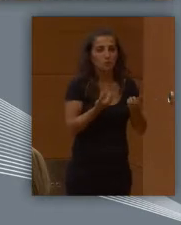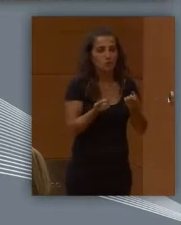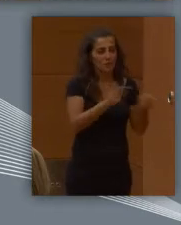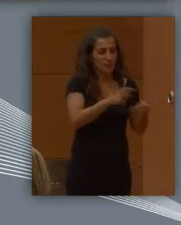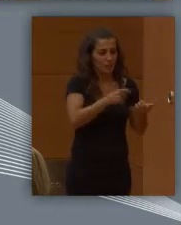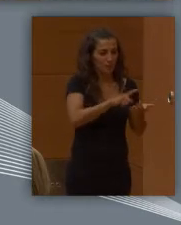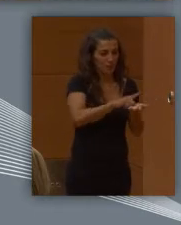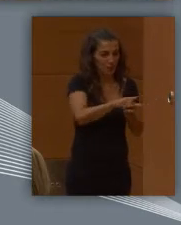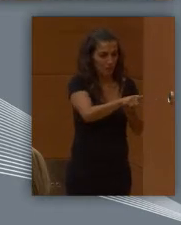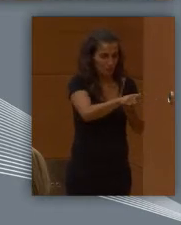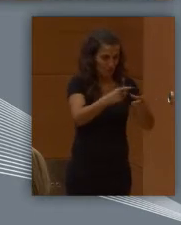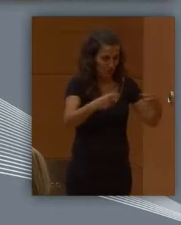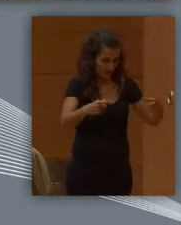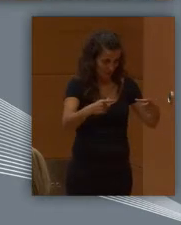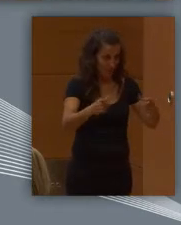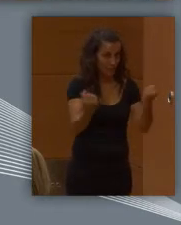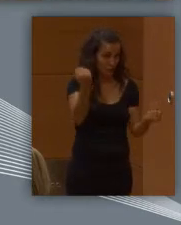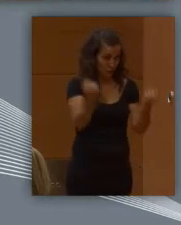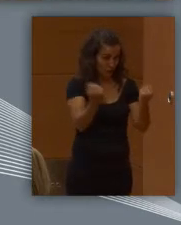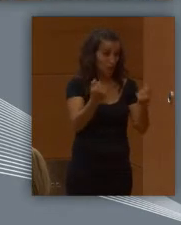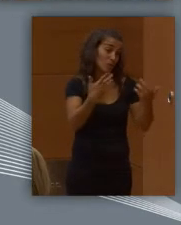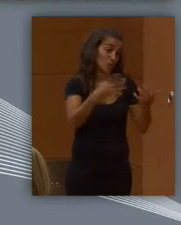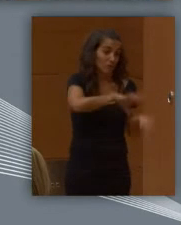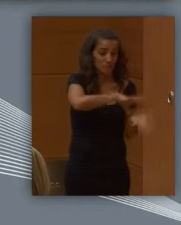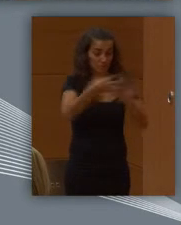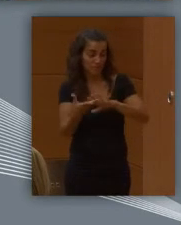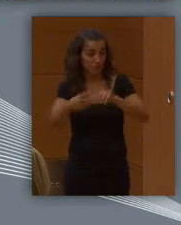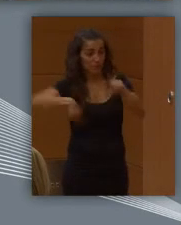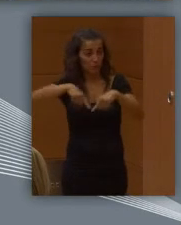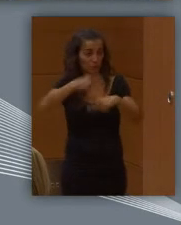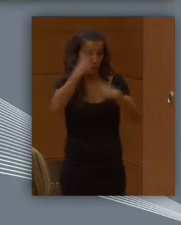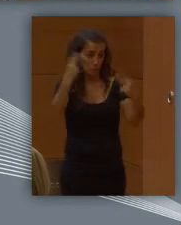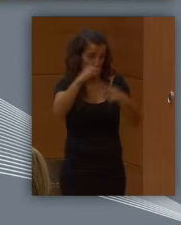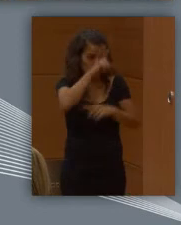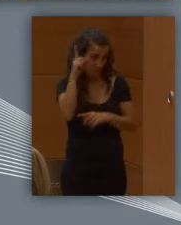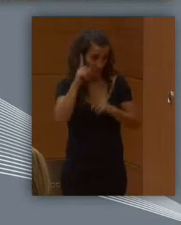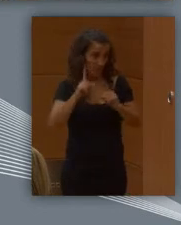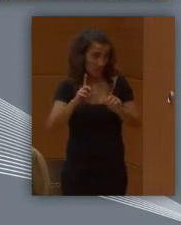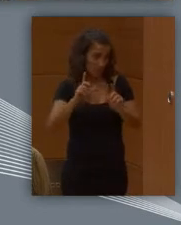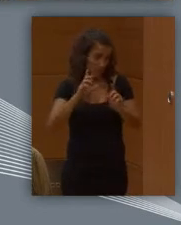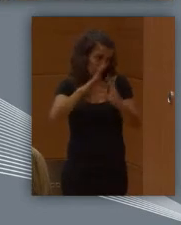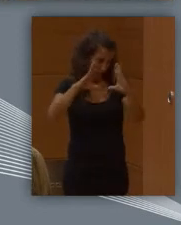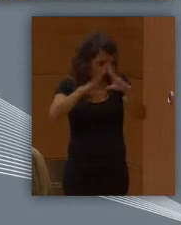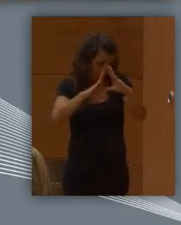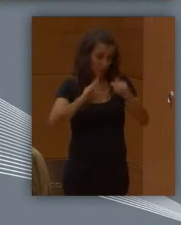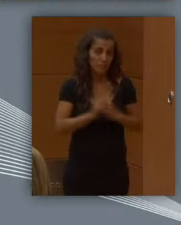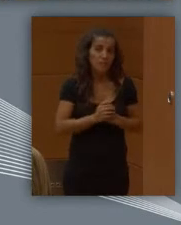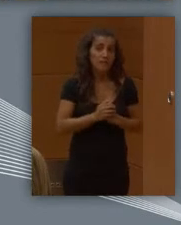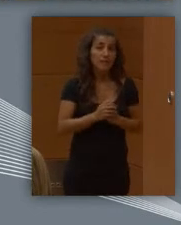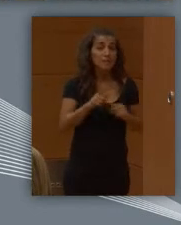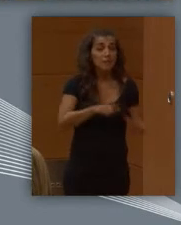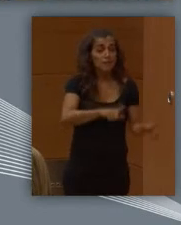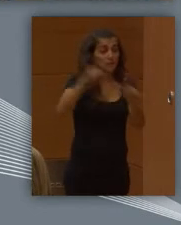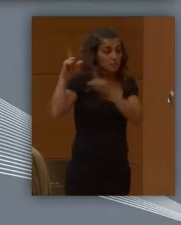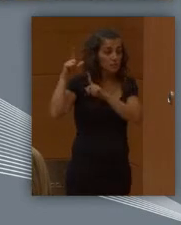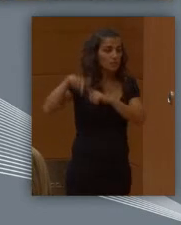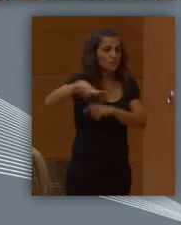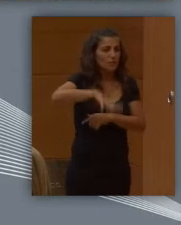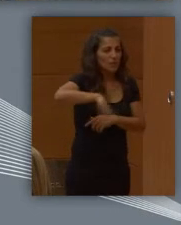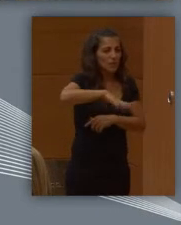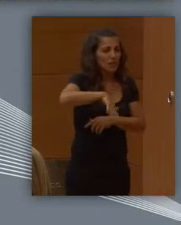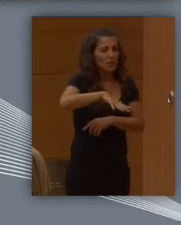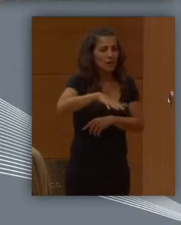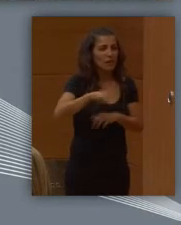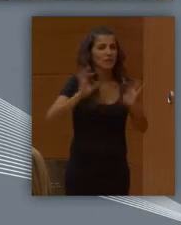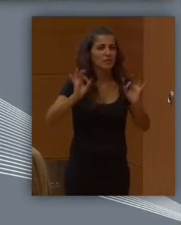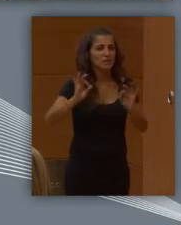vehículo, pero para usar el transporte público en Madrid. Entonces, bueno, algunos pantallazos de estas aplicaciones, la localización de las paradas que